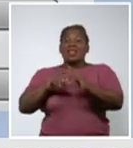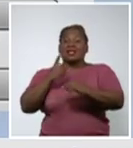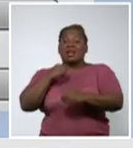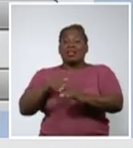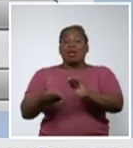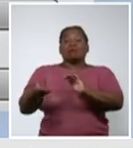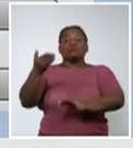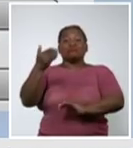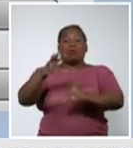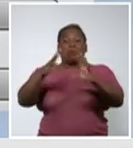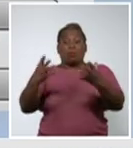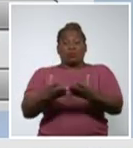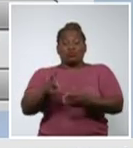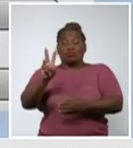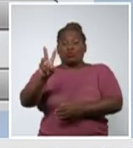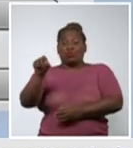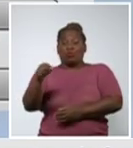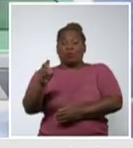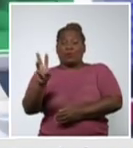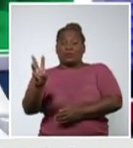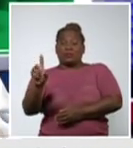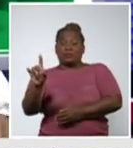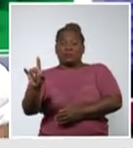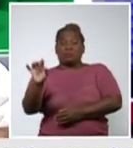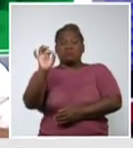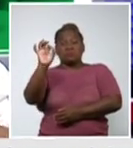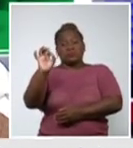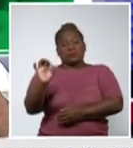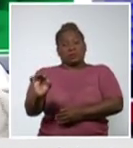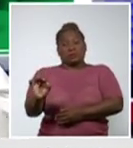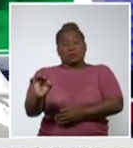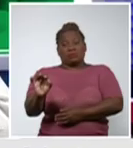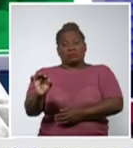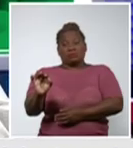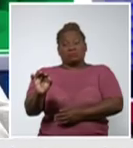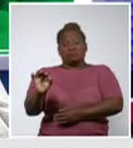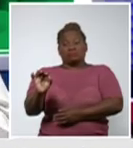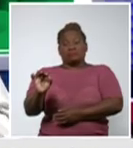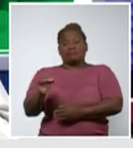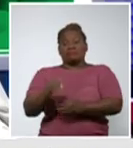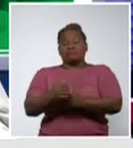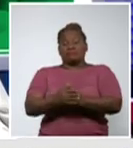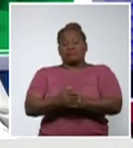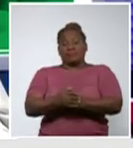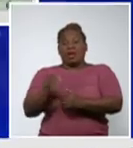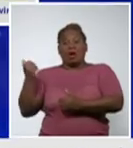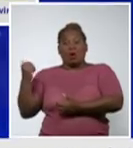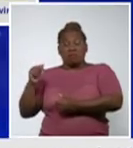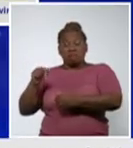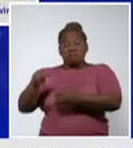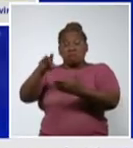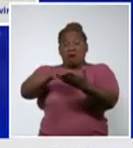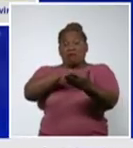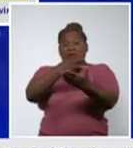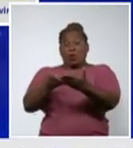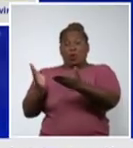de 2,39%. Si quieres, vete a los gráficos de pastel